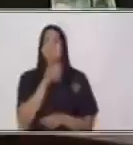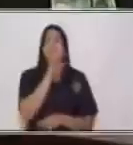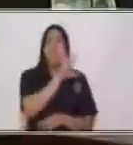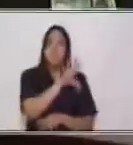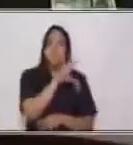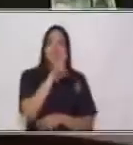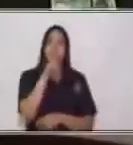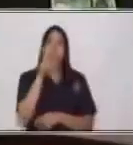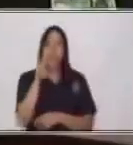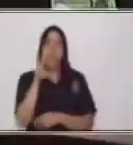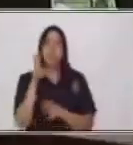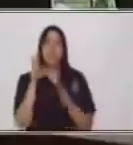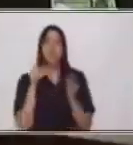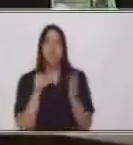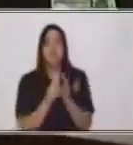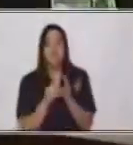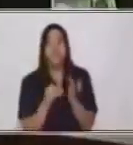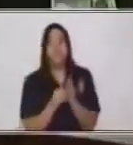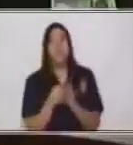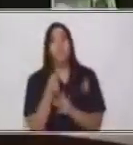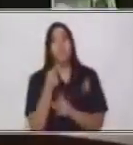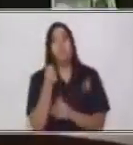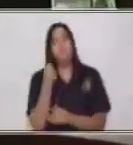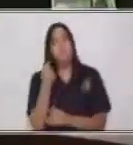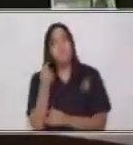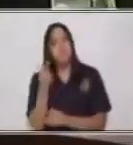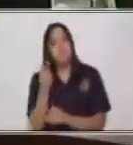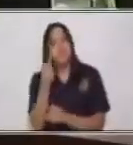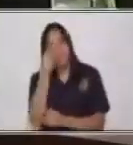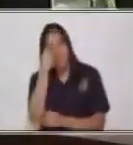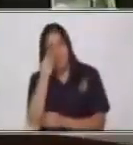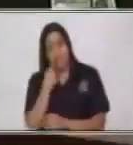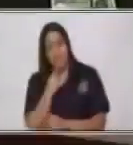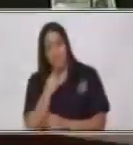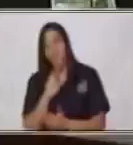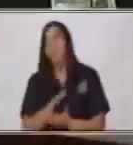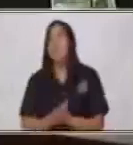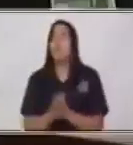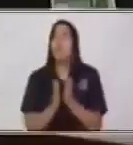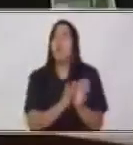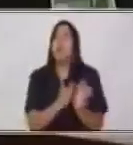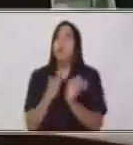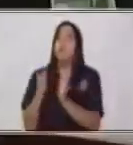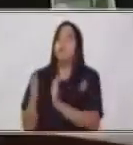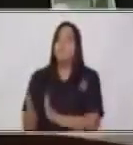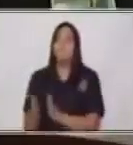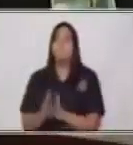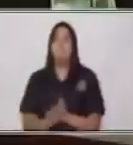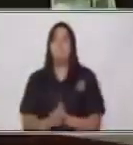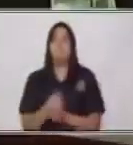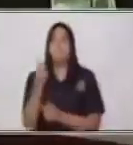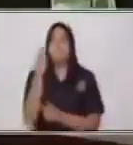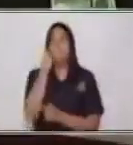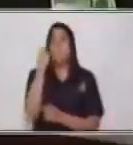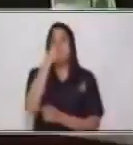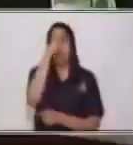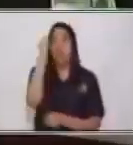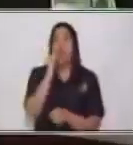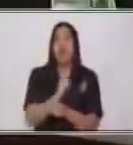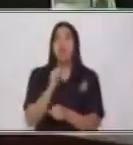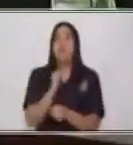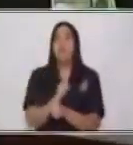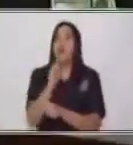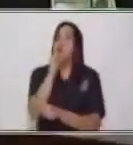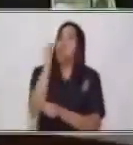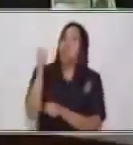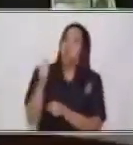52 quetzales con 25 centavos. Vamos ahora a trabajar acá